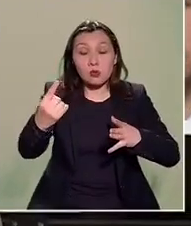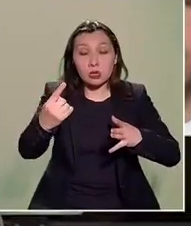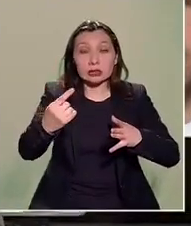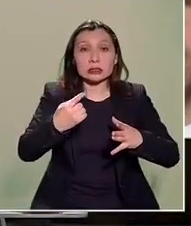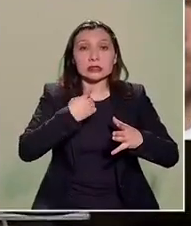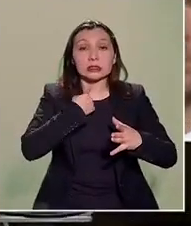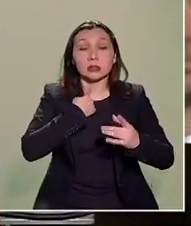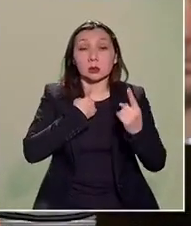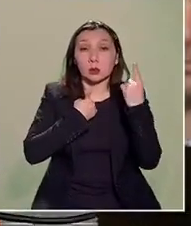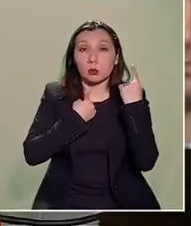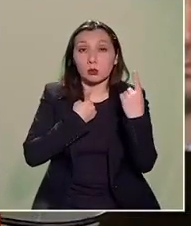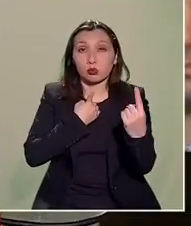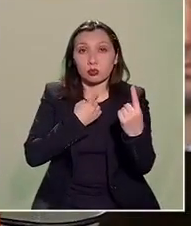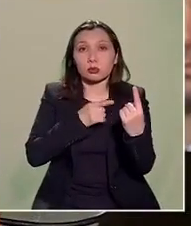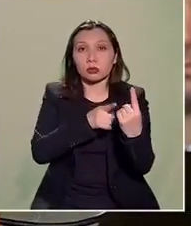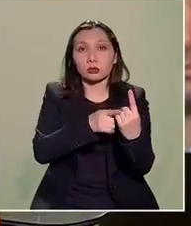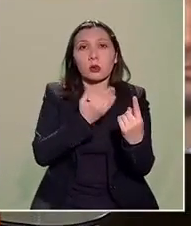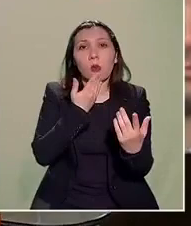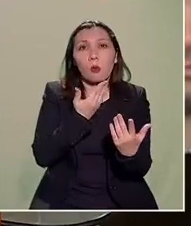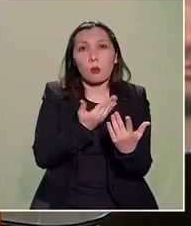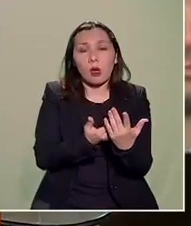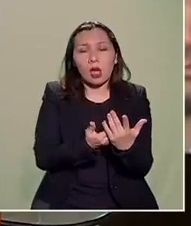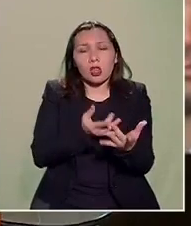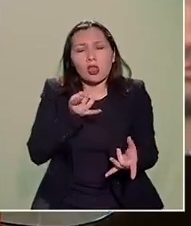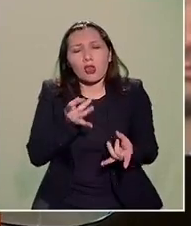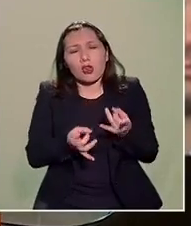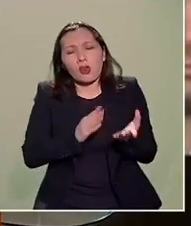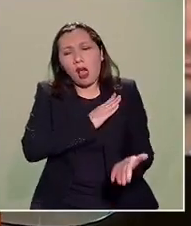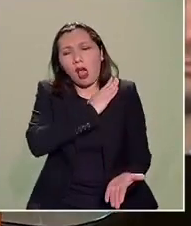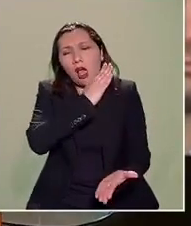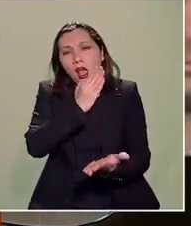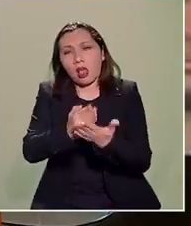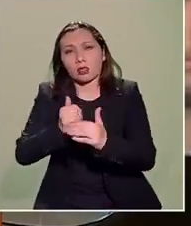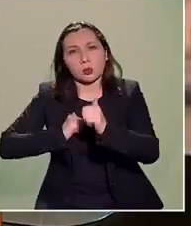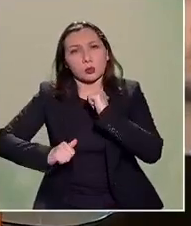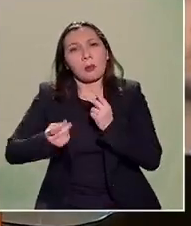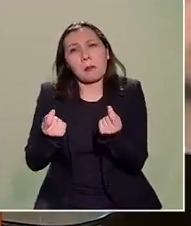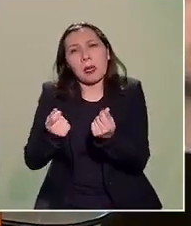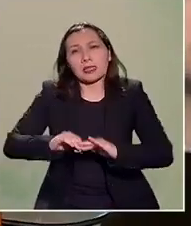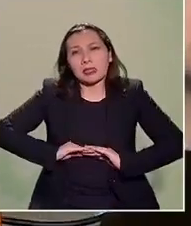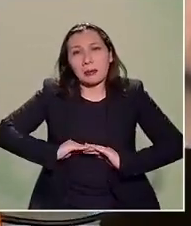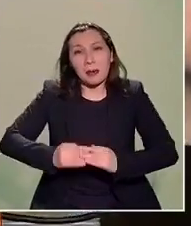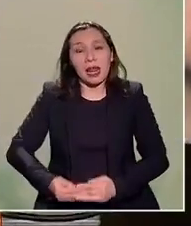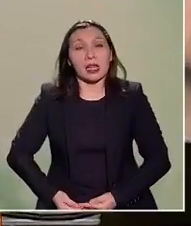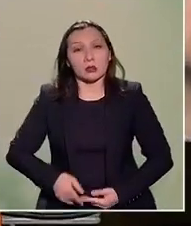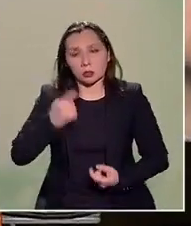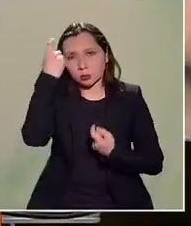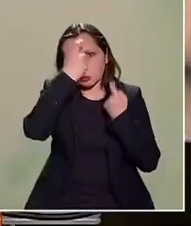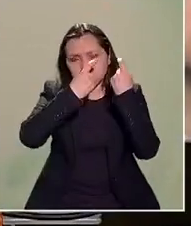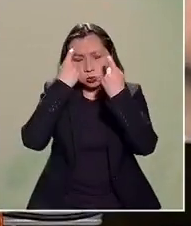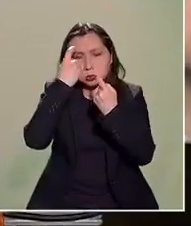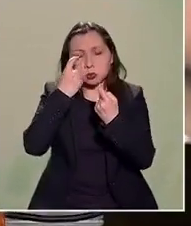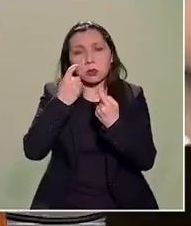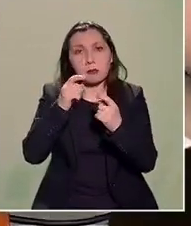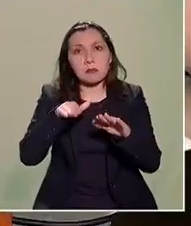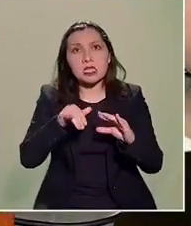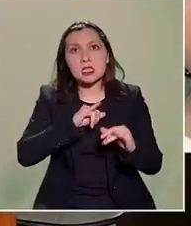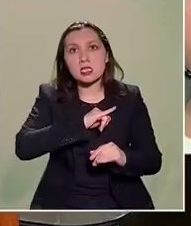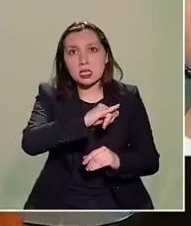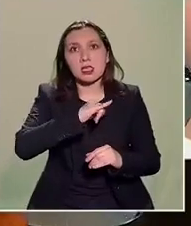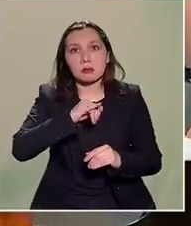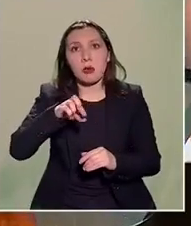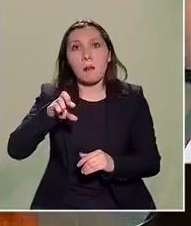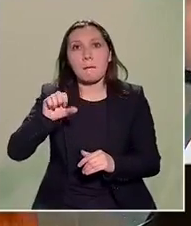y una está con dolores de parto hasta ahora compartimos la preocupación del apóstol pablo